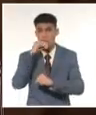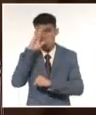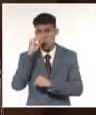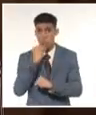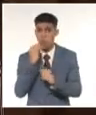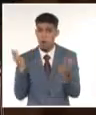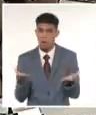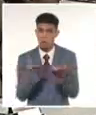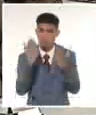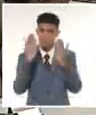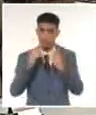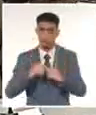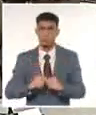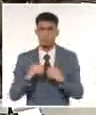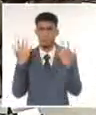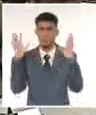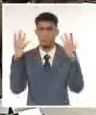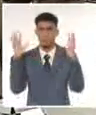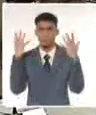adelante.